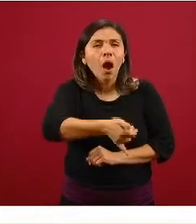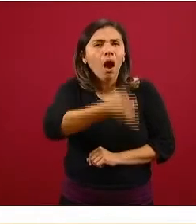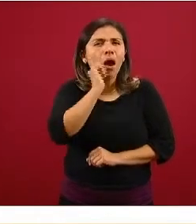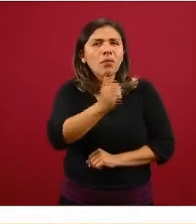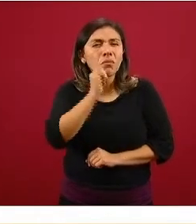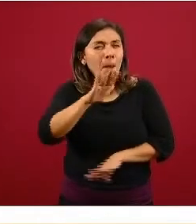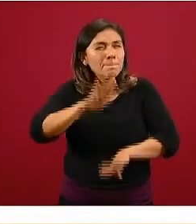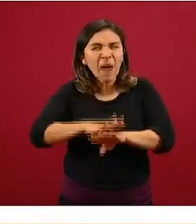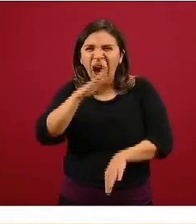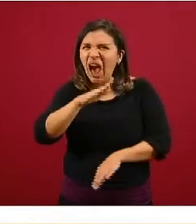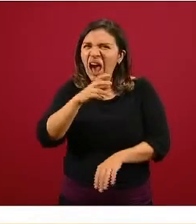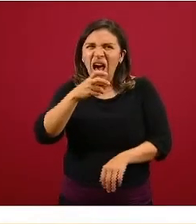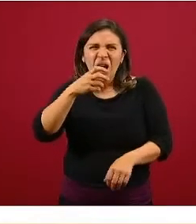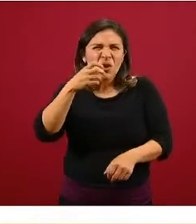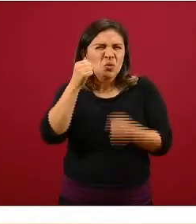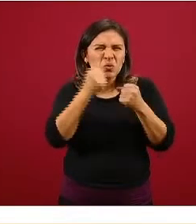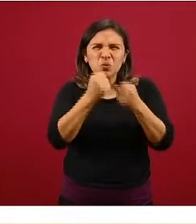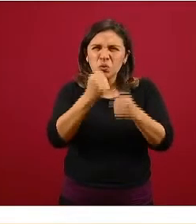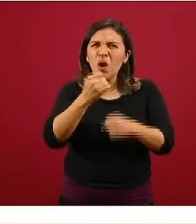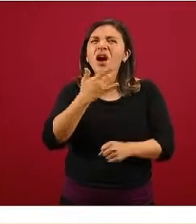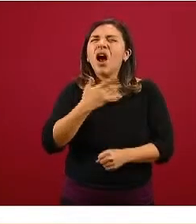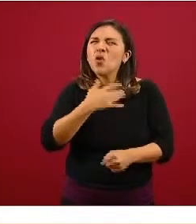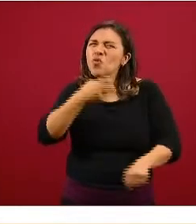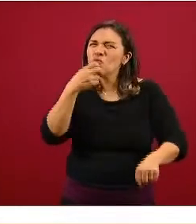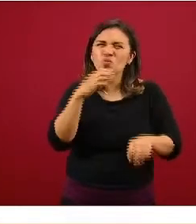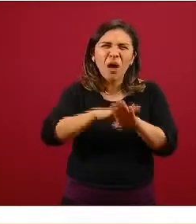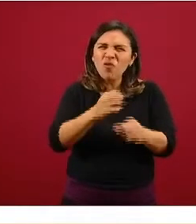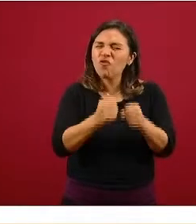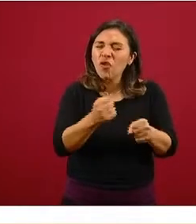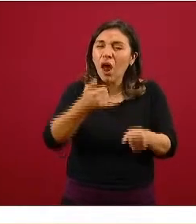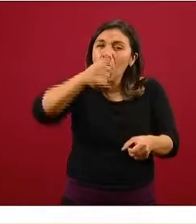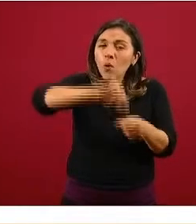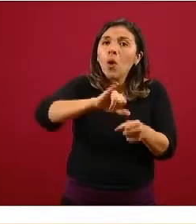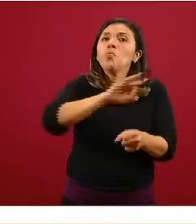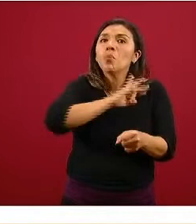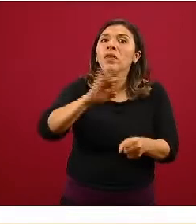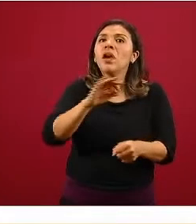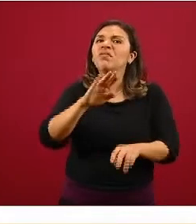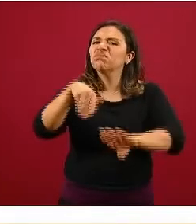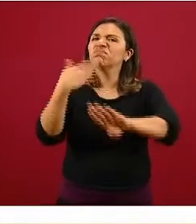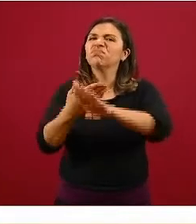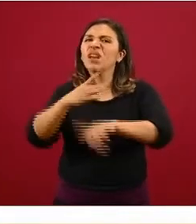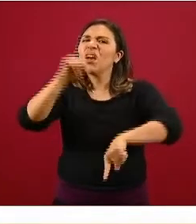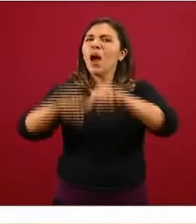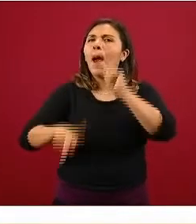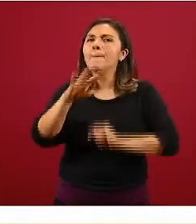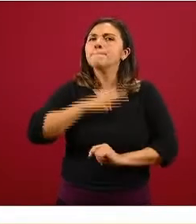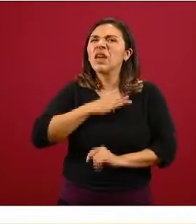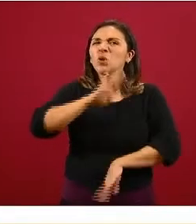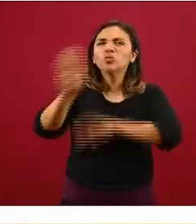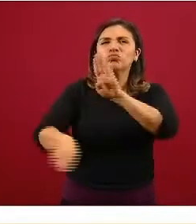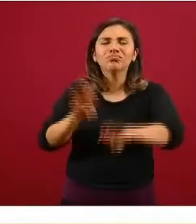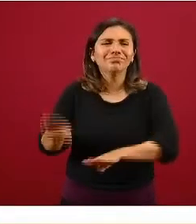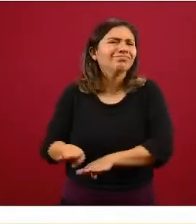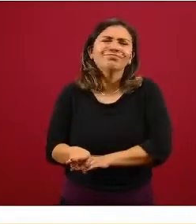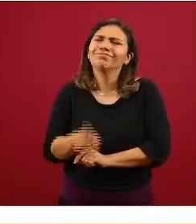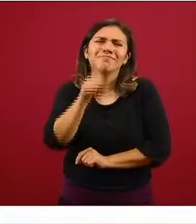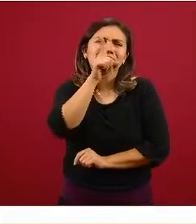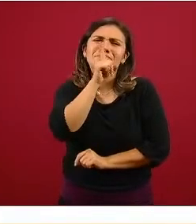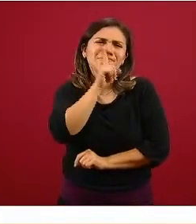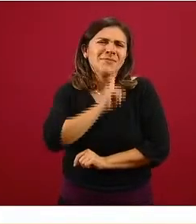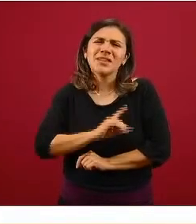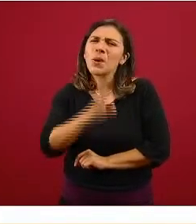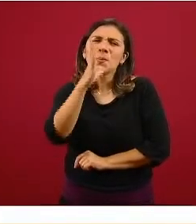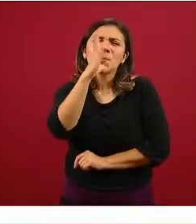de alta concentración puede matar al virus en el aire que se inhala. Tampoco. El virus no puede matarse a través